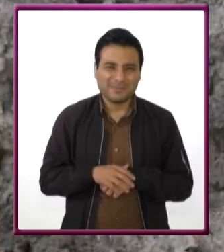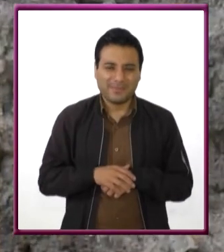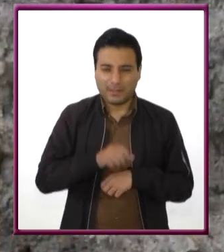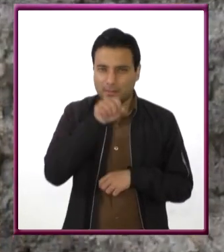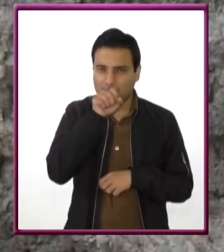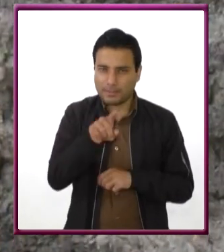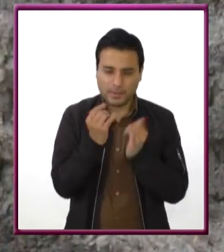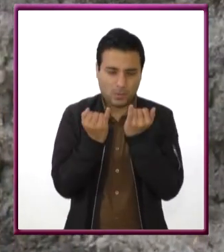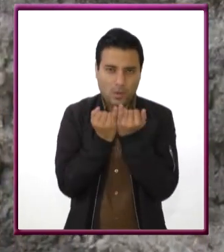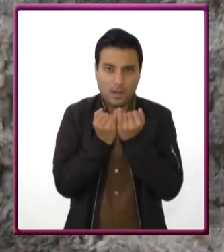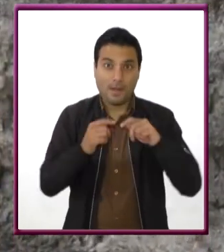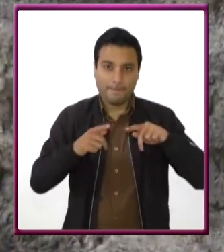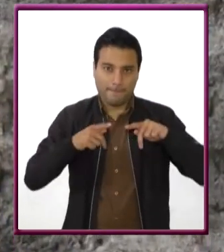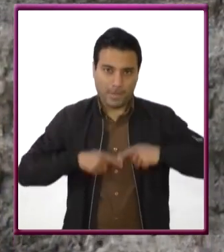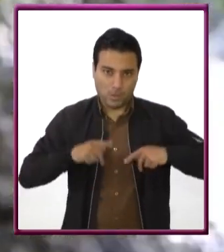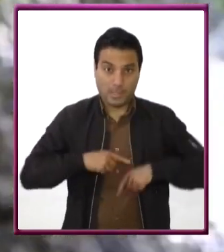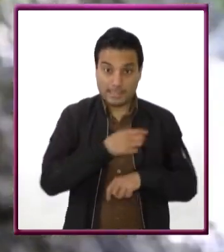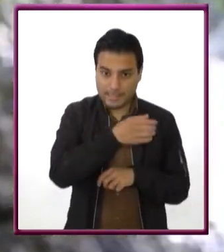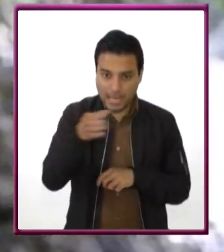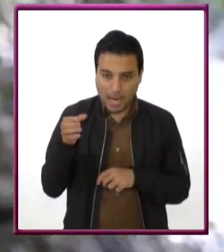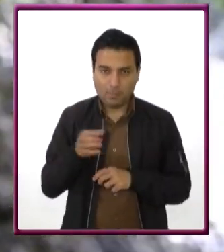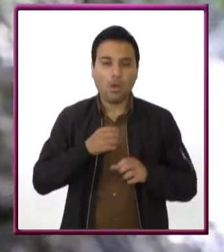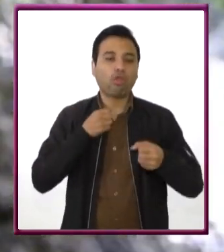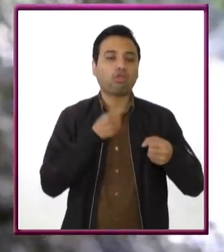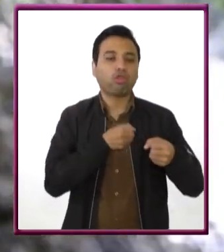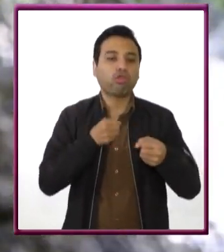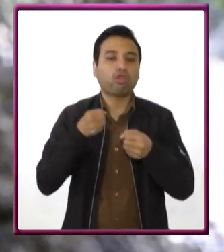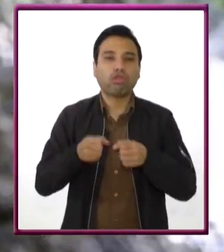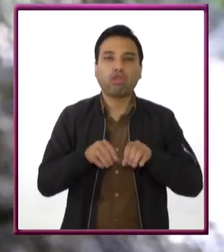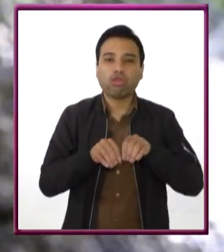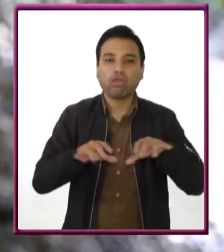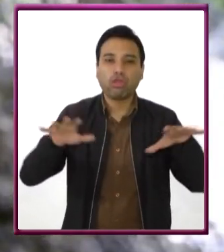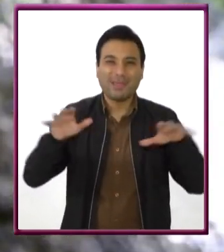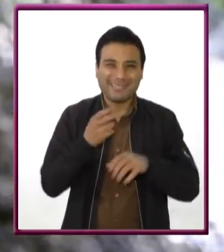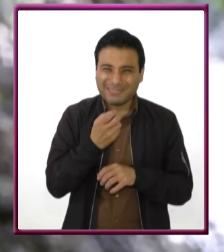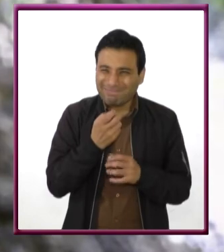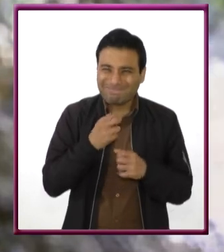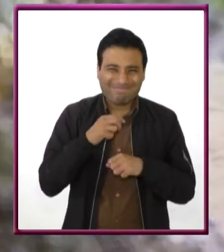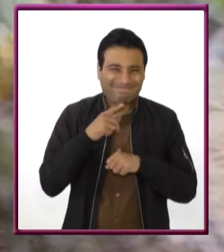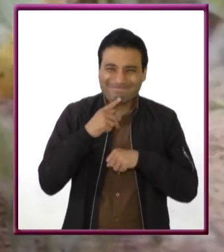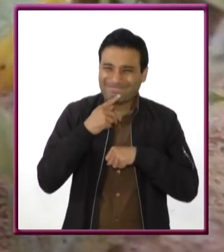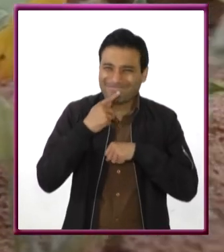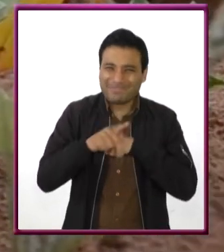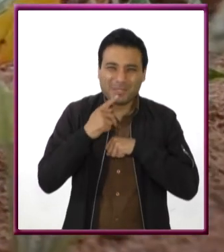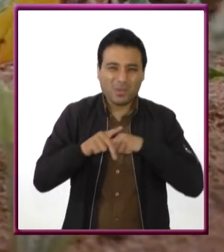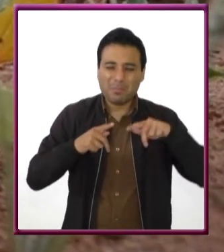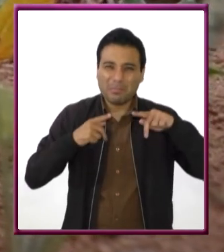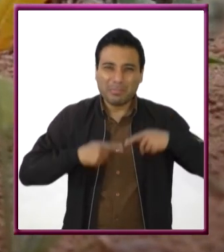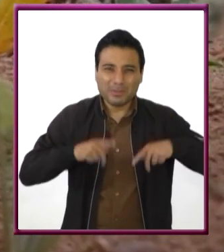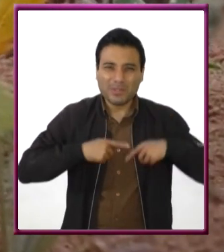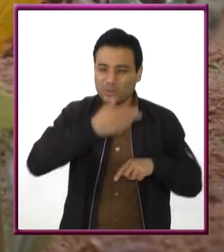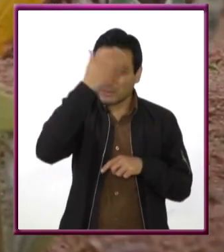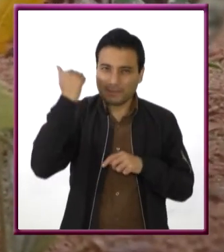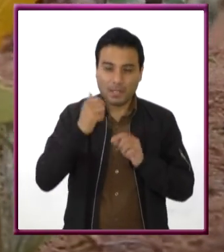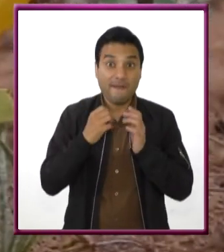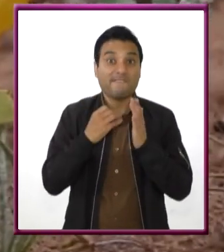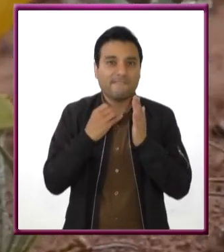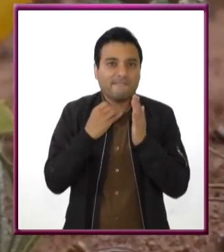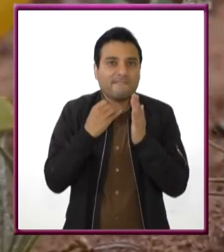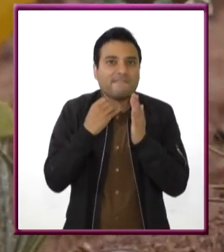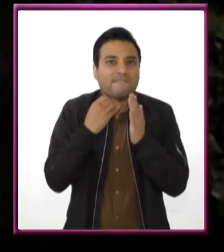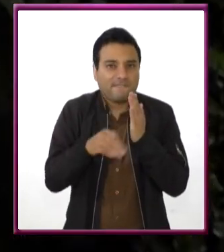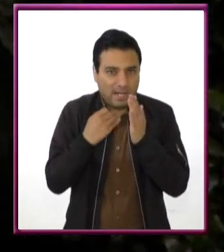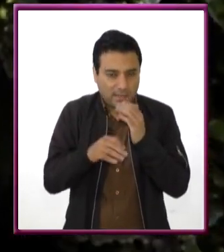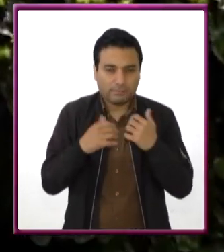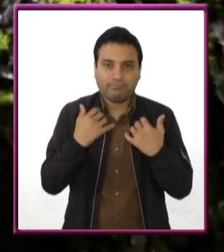aplicamos directamente en los campos agrícolas, con una inconsciencia total de lo que está ocurriendo. Entonces yo creo que de lo que se trata, y